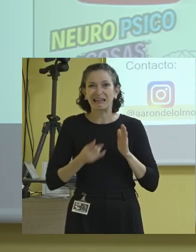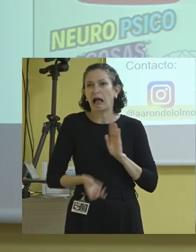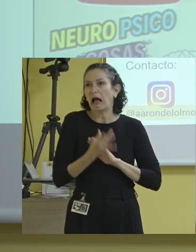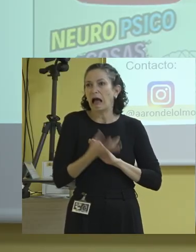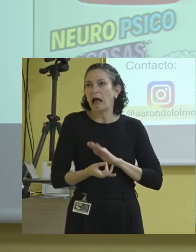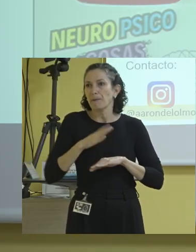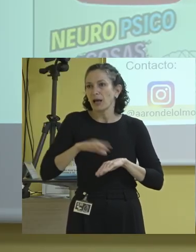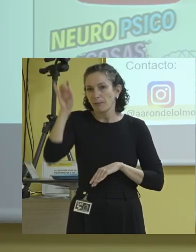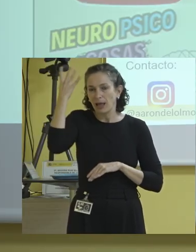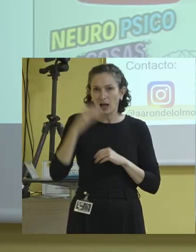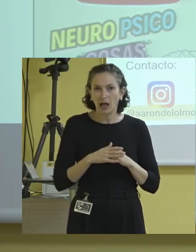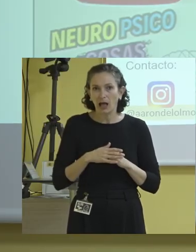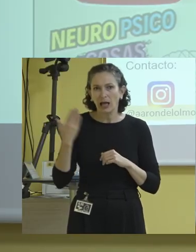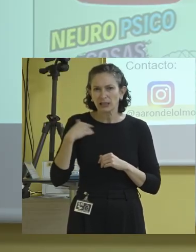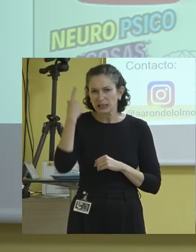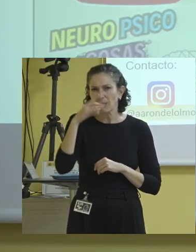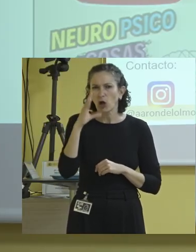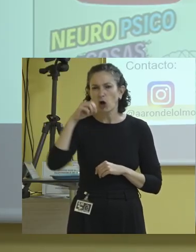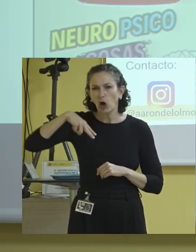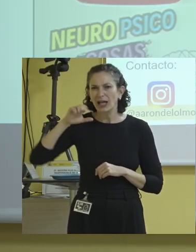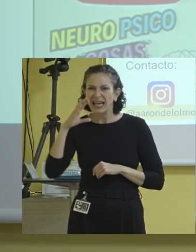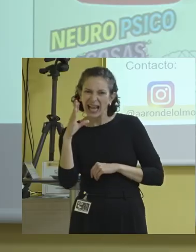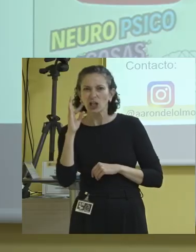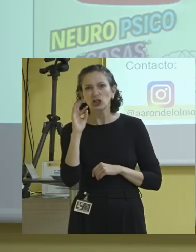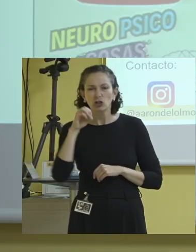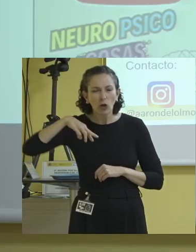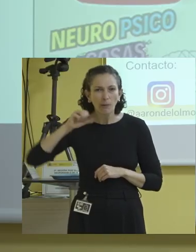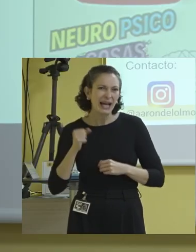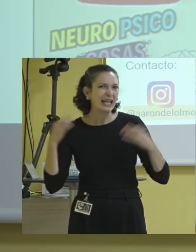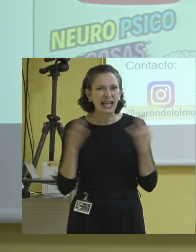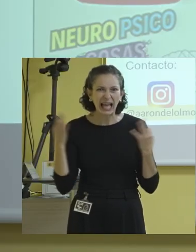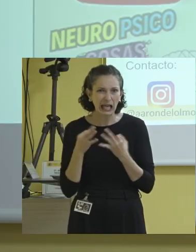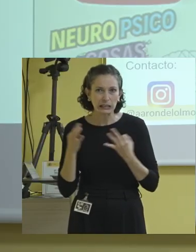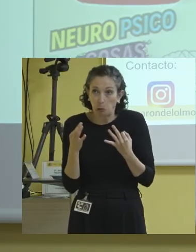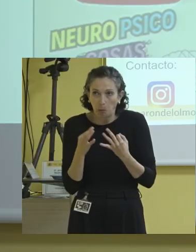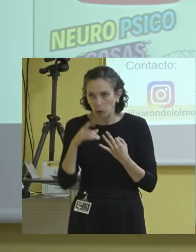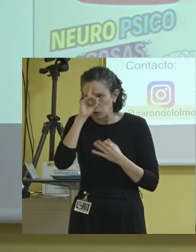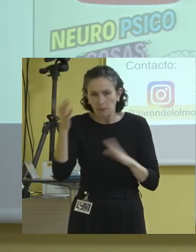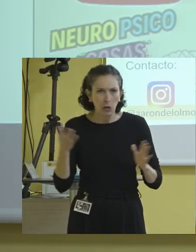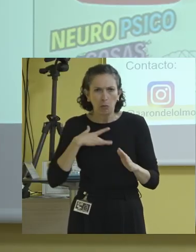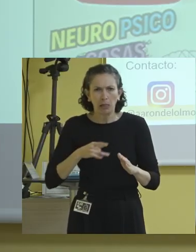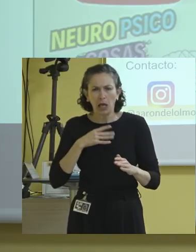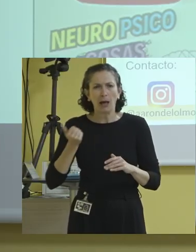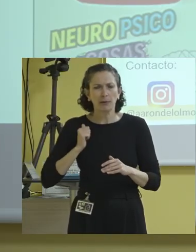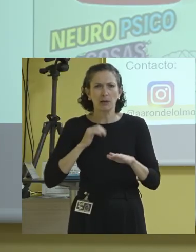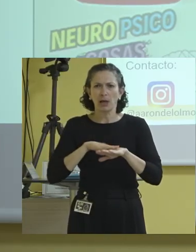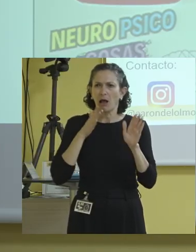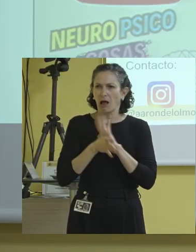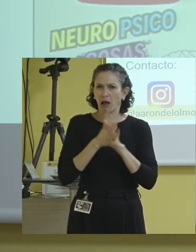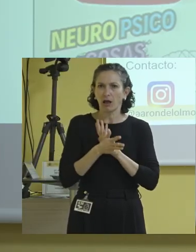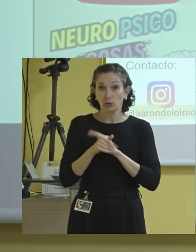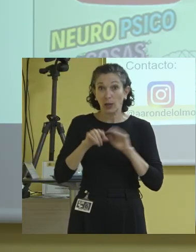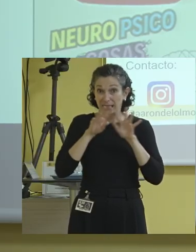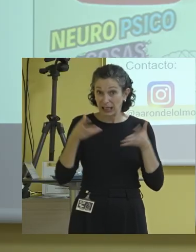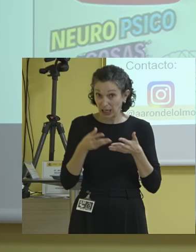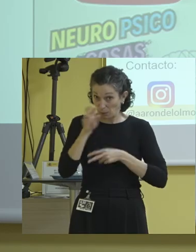el conectoma? Lo he explicado fatal, pero puedo sostener con el conectoma lo que me dé la gana. Tú buscas conectoma en redes sociales y es como las conexiones de cero. Ahí te puedo